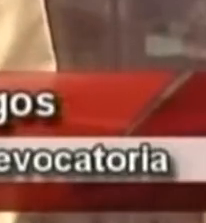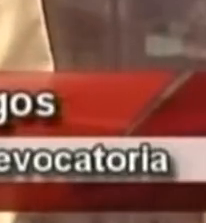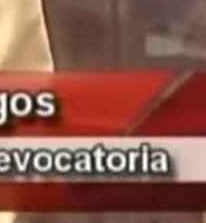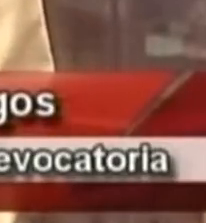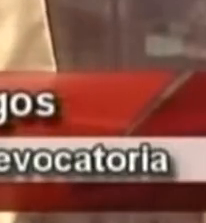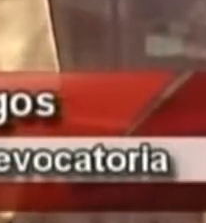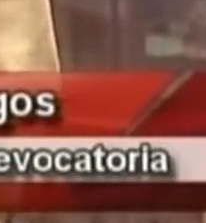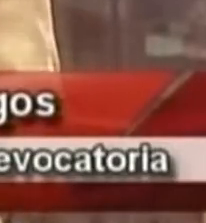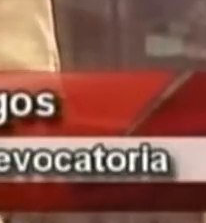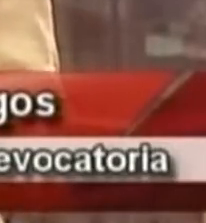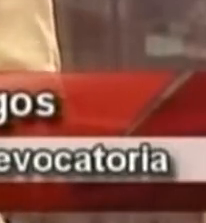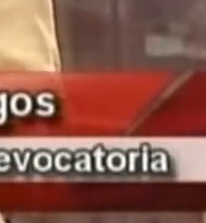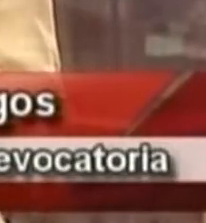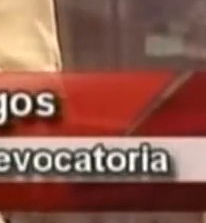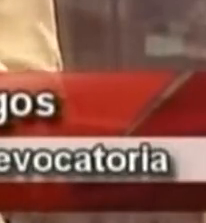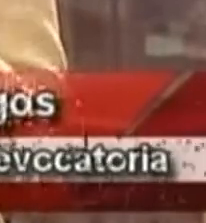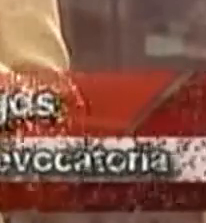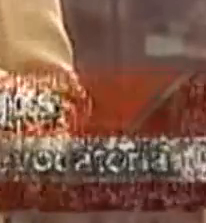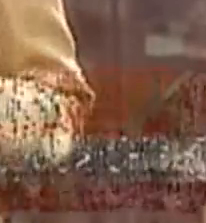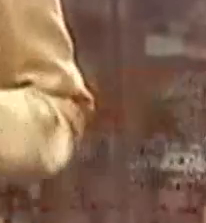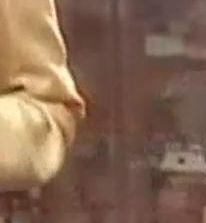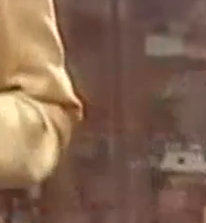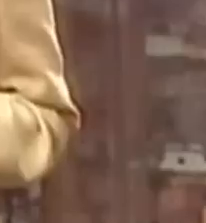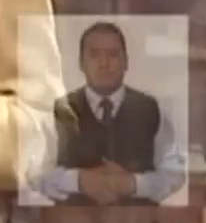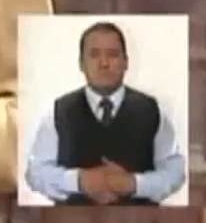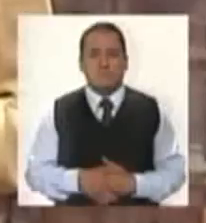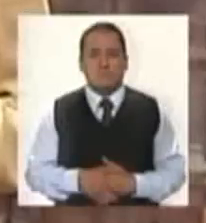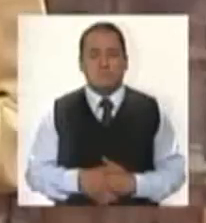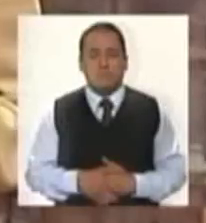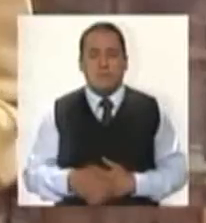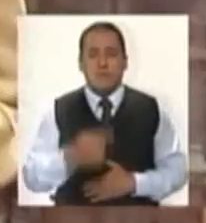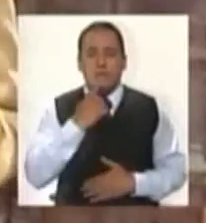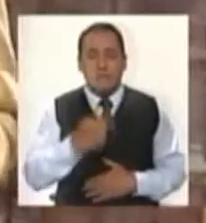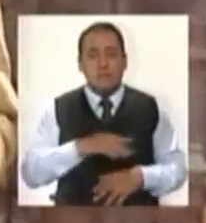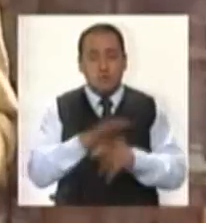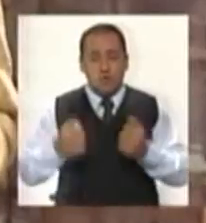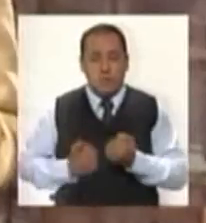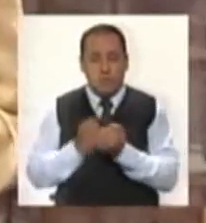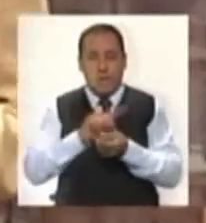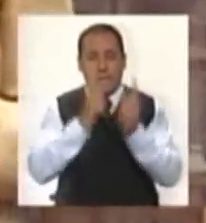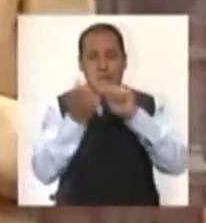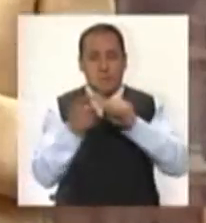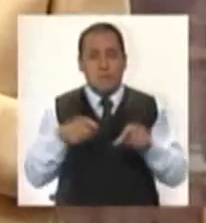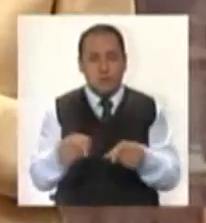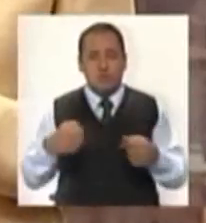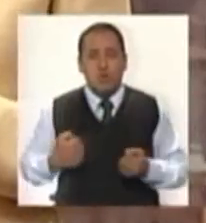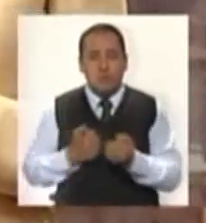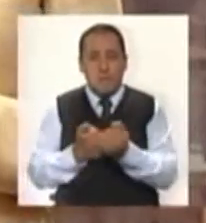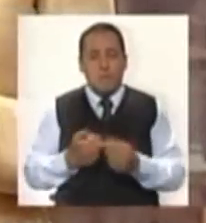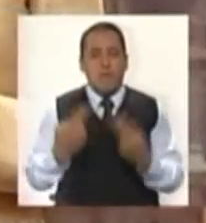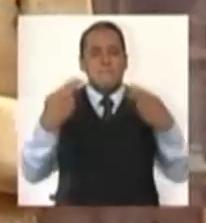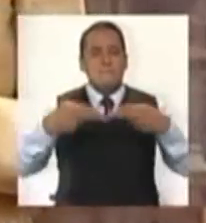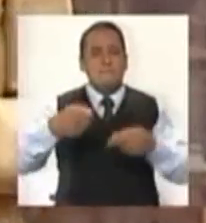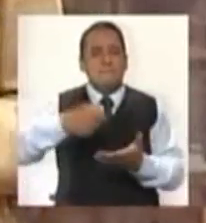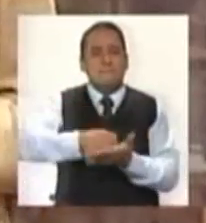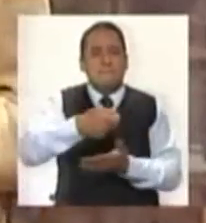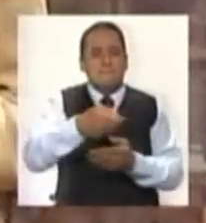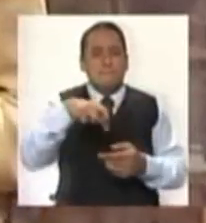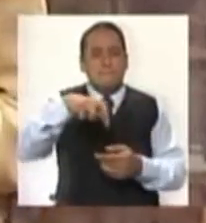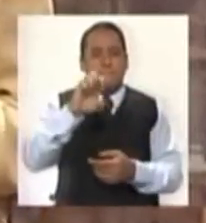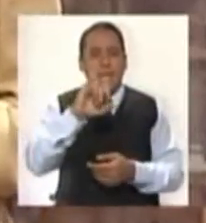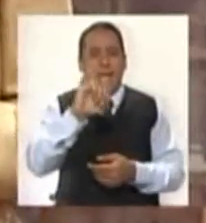entregaron las vías de Lima a las empresas brasileñas por 30 años por incapacidad de su gestión de hacer obra pública. Señora